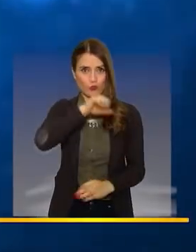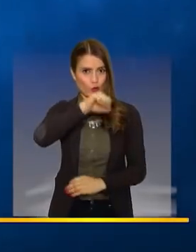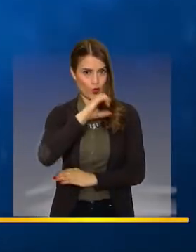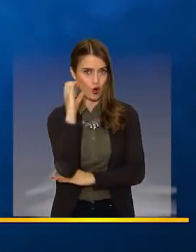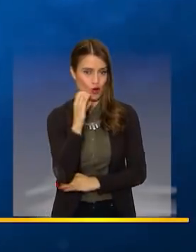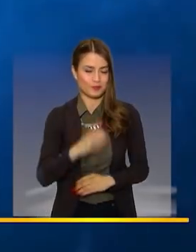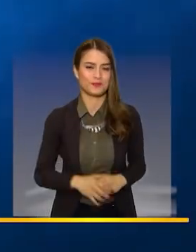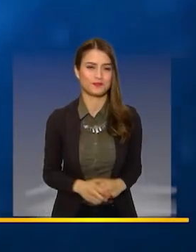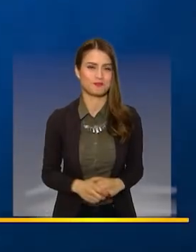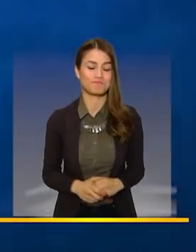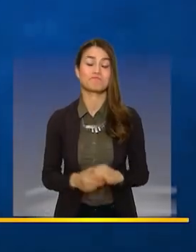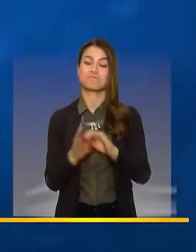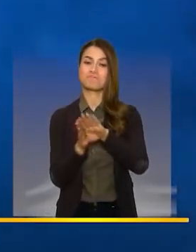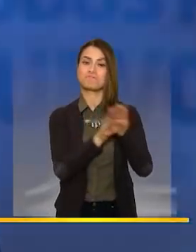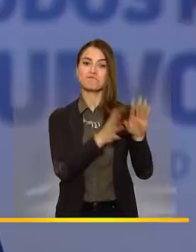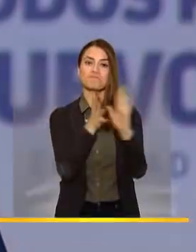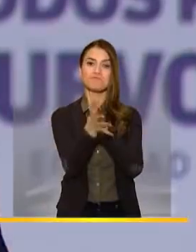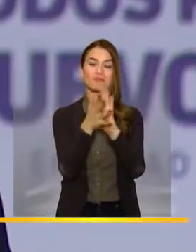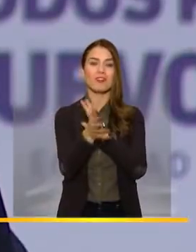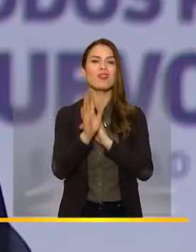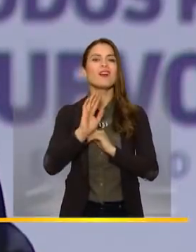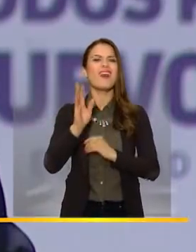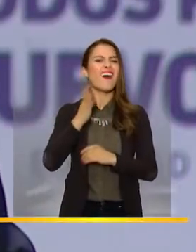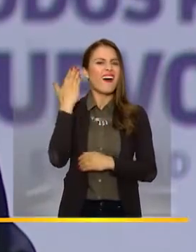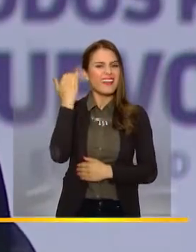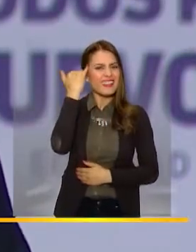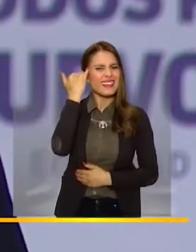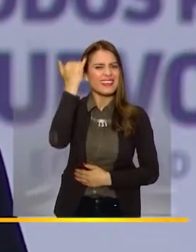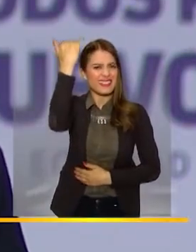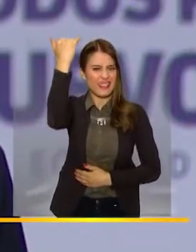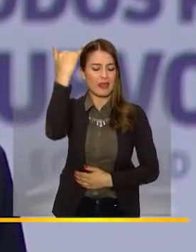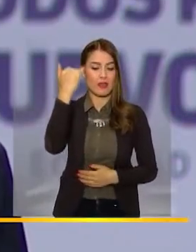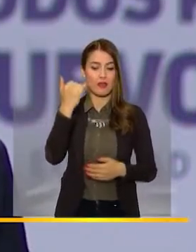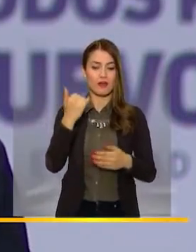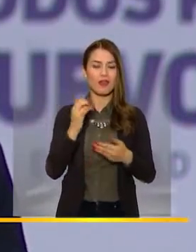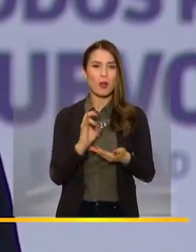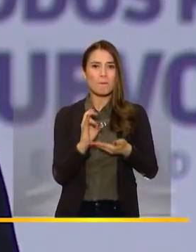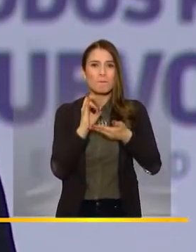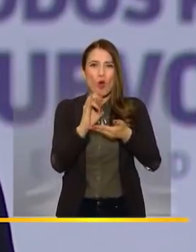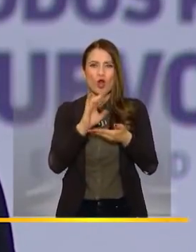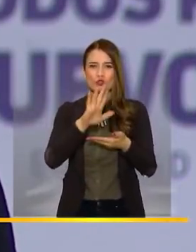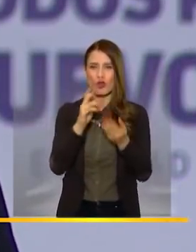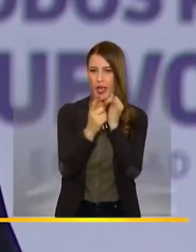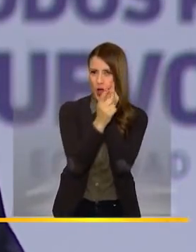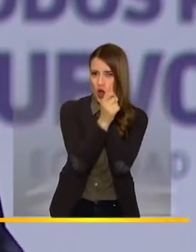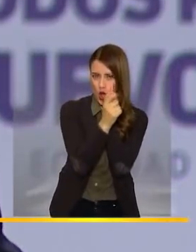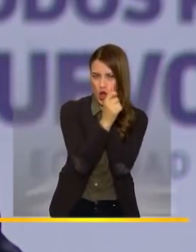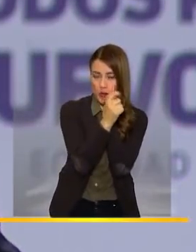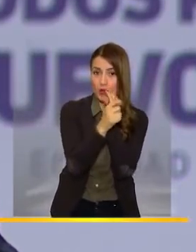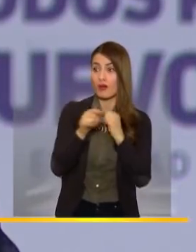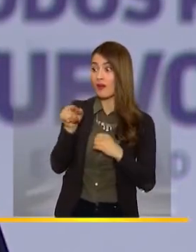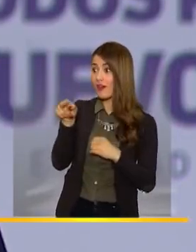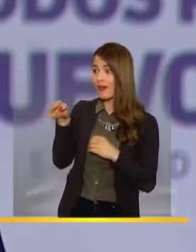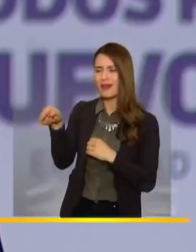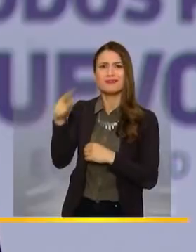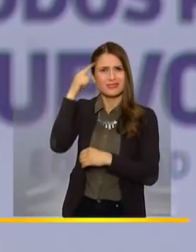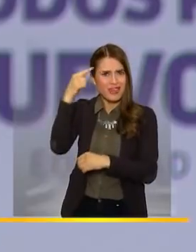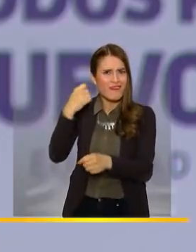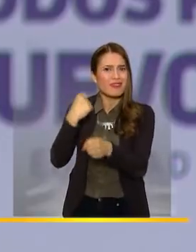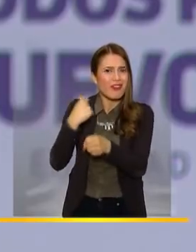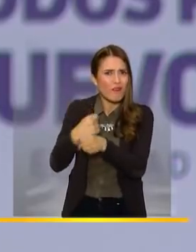nacional. Generamos un modelo para que los enormes recursos económicos necesarios para cumplir con esta